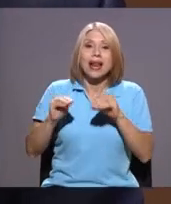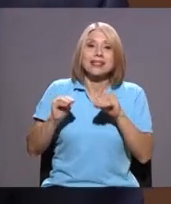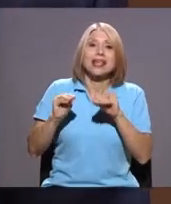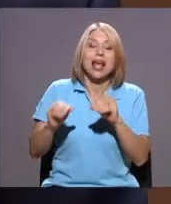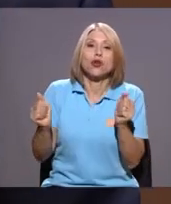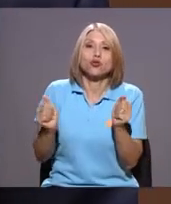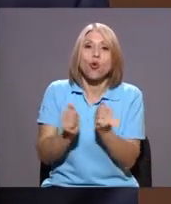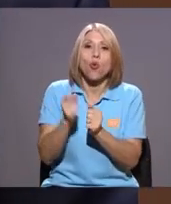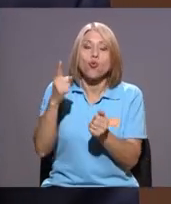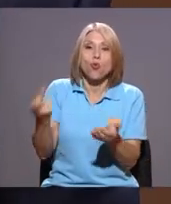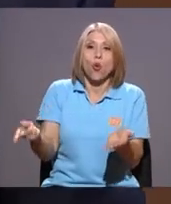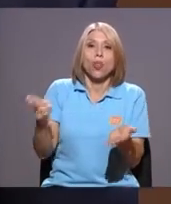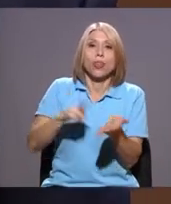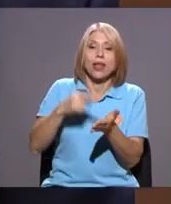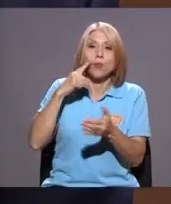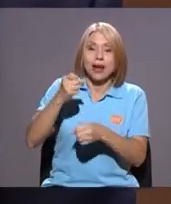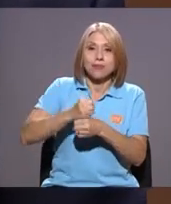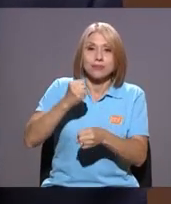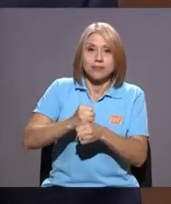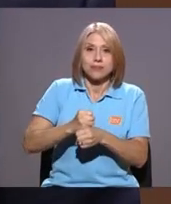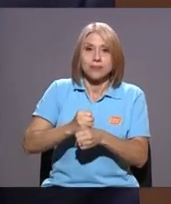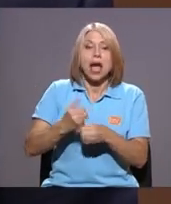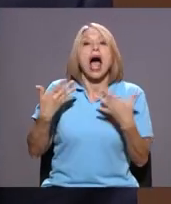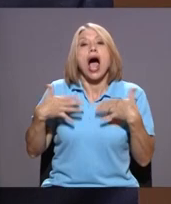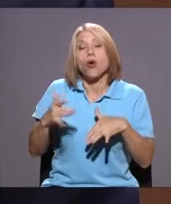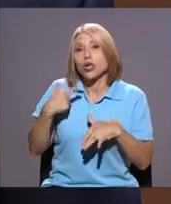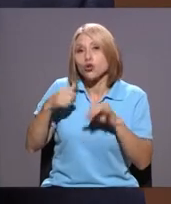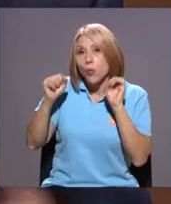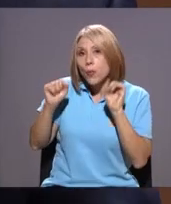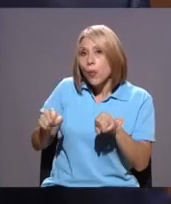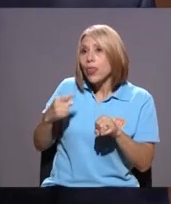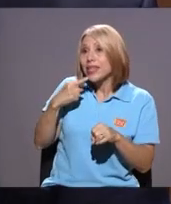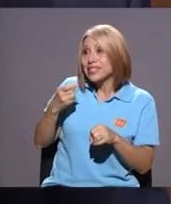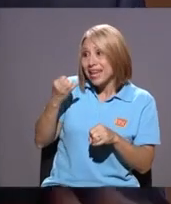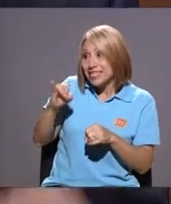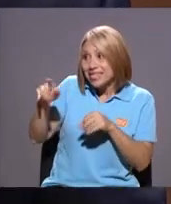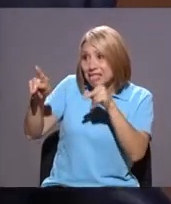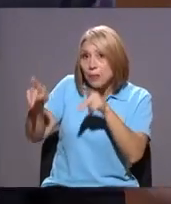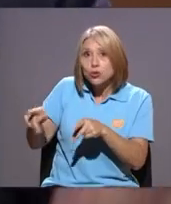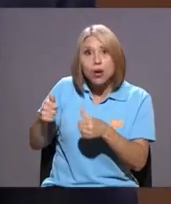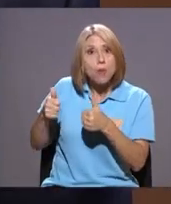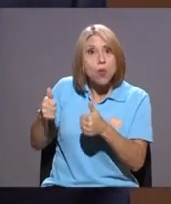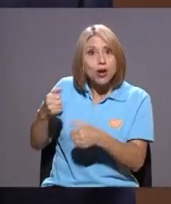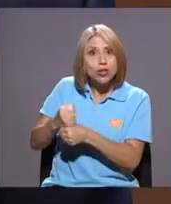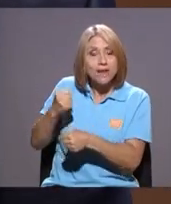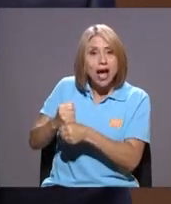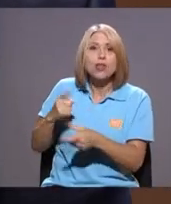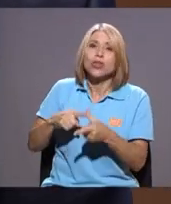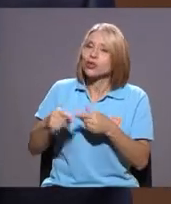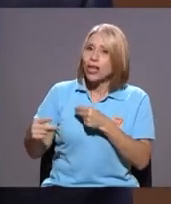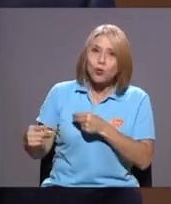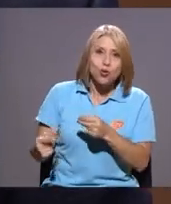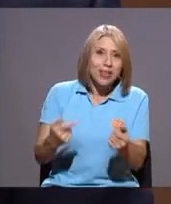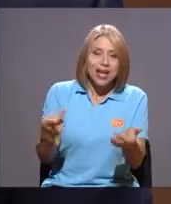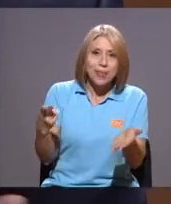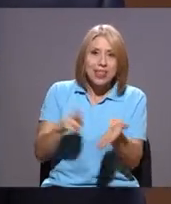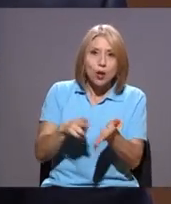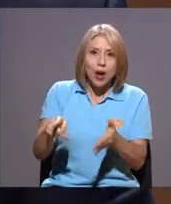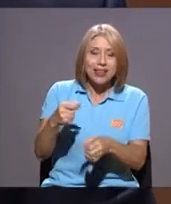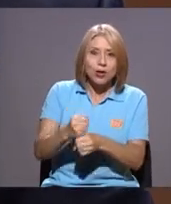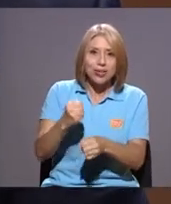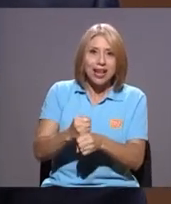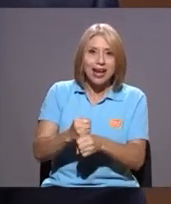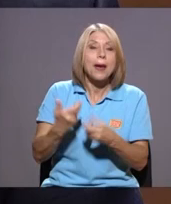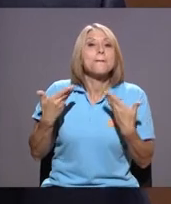contrato de arranque laboral aunque sí le puedo dar conocimiento de causa que si el muchacho es bueno automáticamente lo van a contratar también es una oportunidad